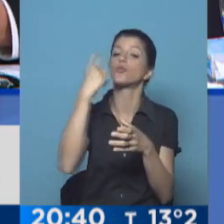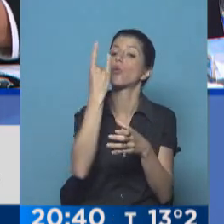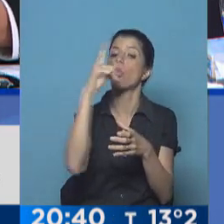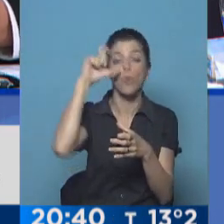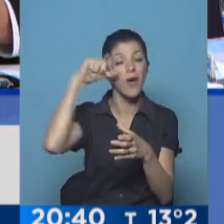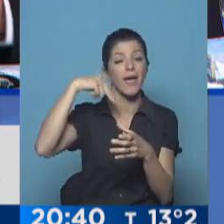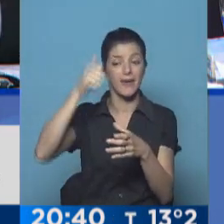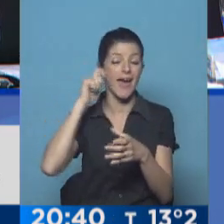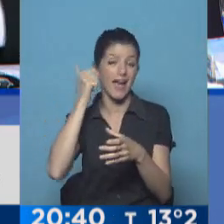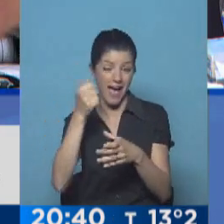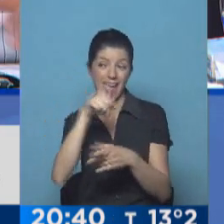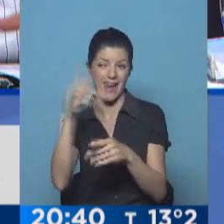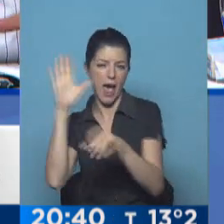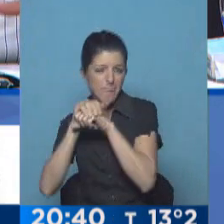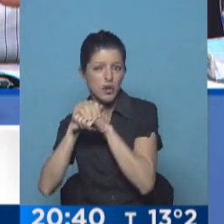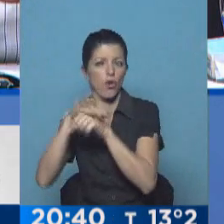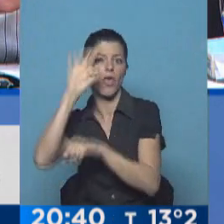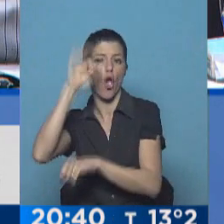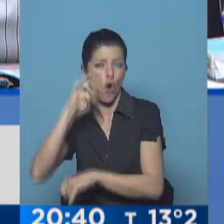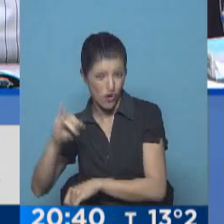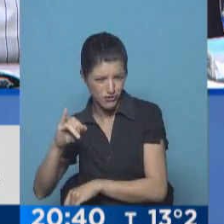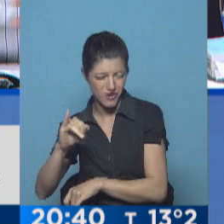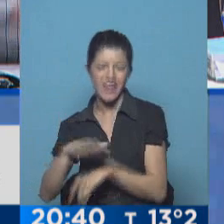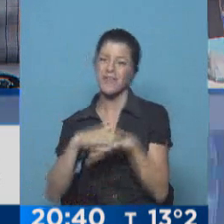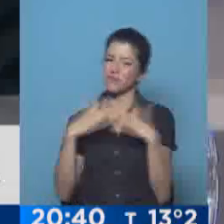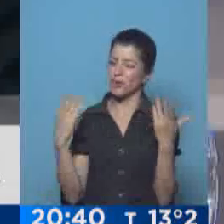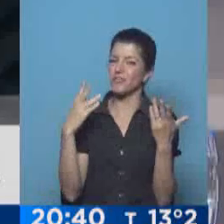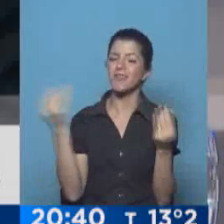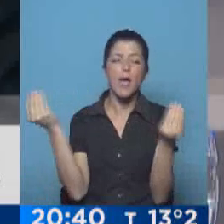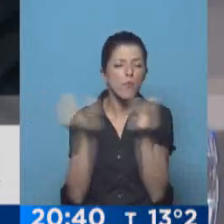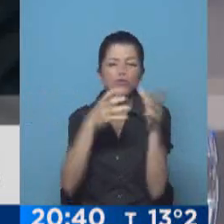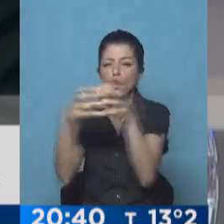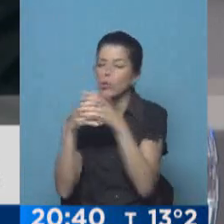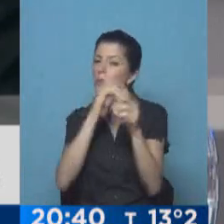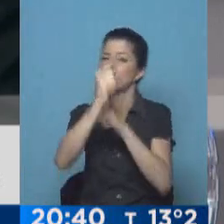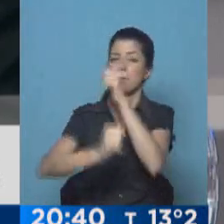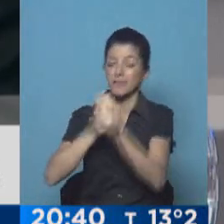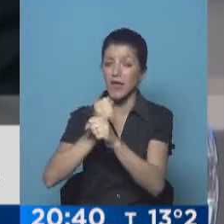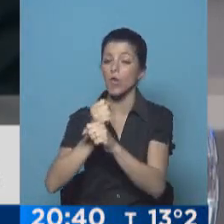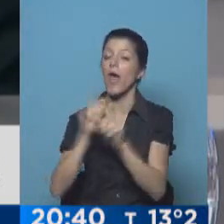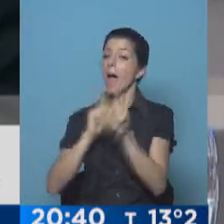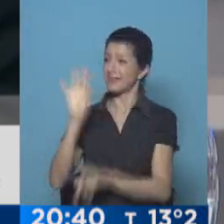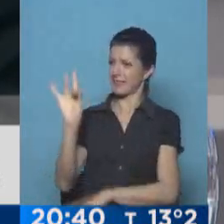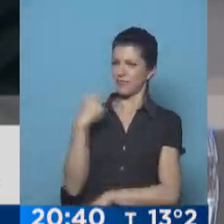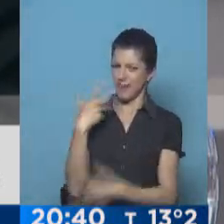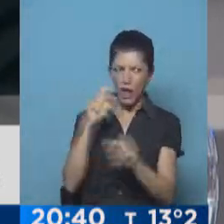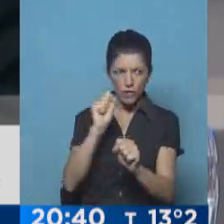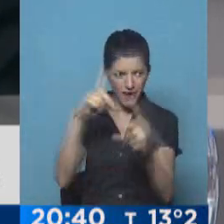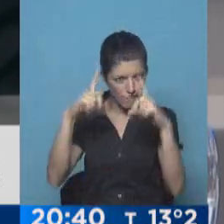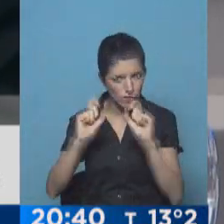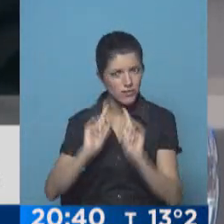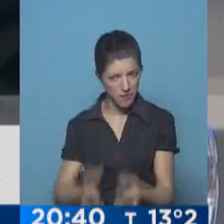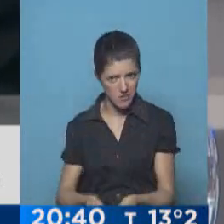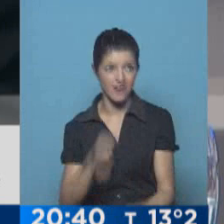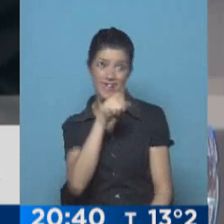de de economía de la dictadura es decir hay muchos grupos hay muchos empresarios cuesta incluso encontrar fotos de esta personas Rafael